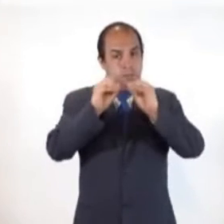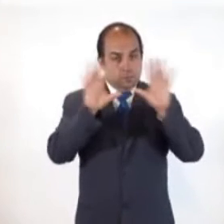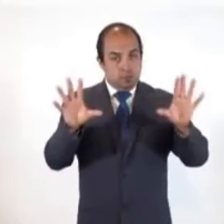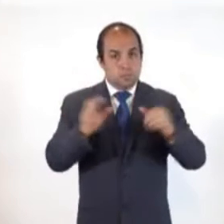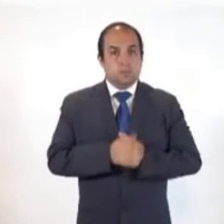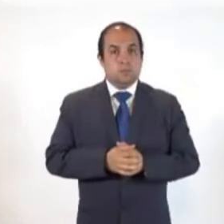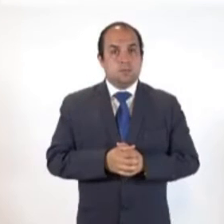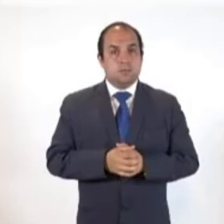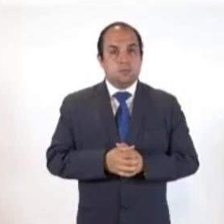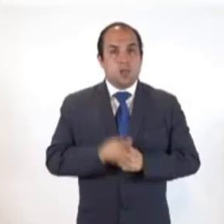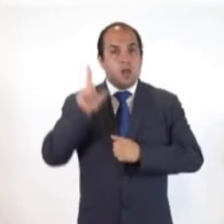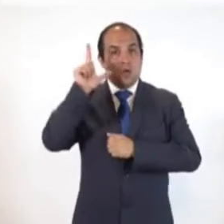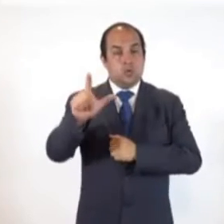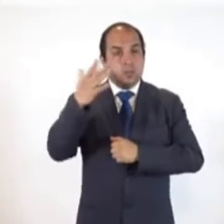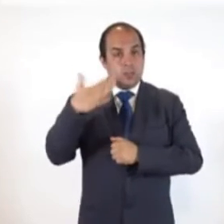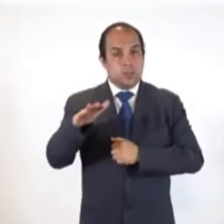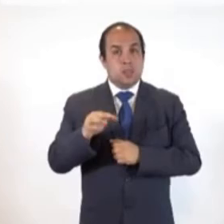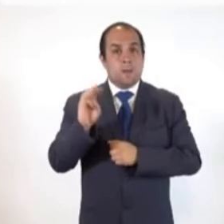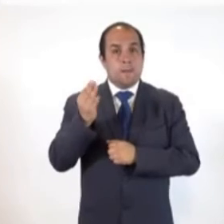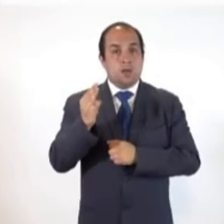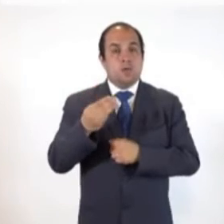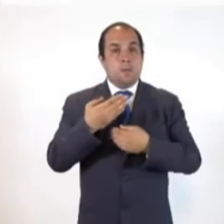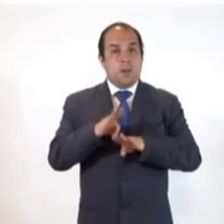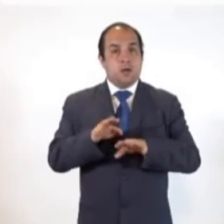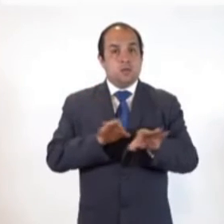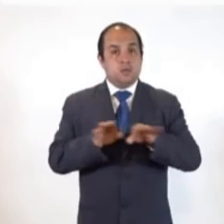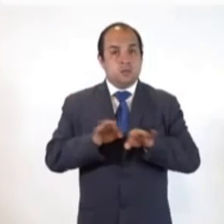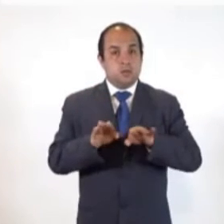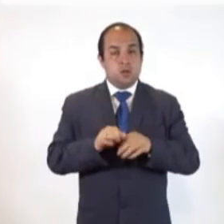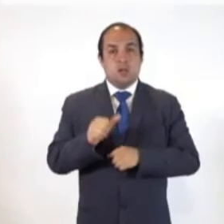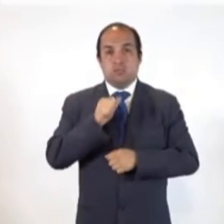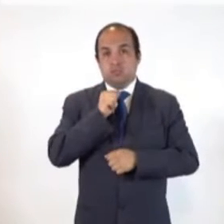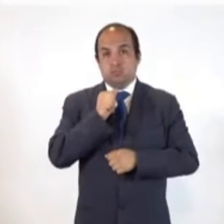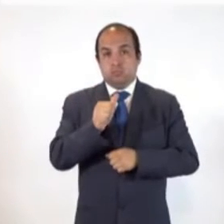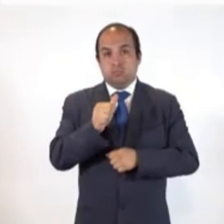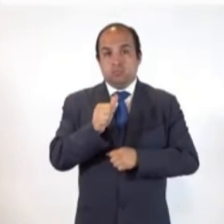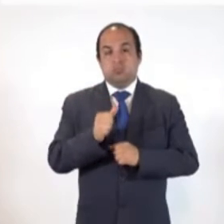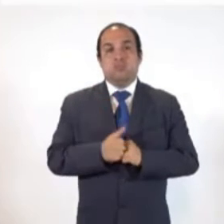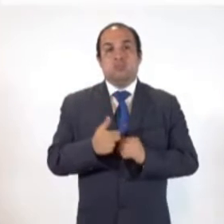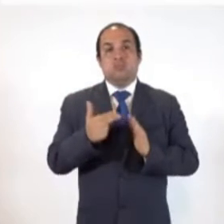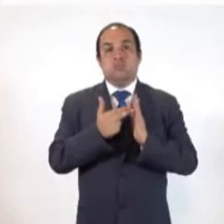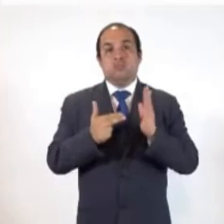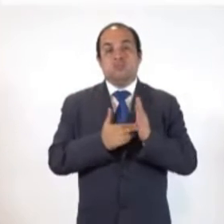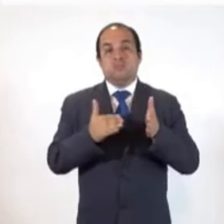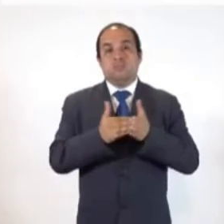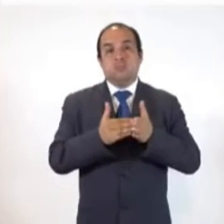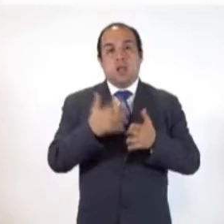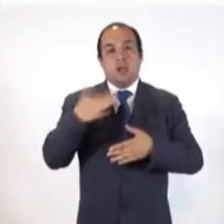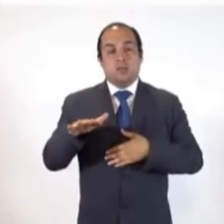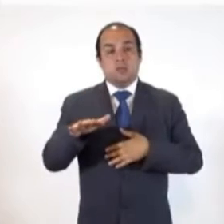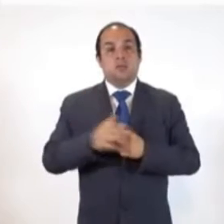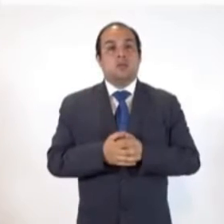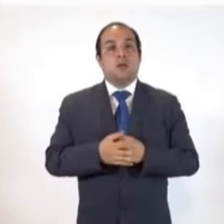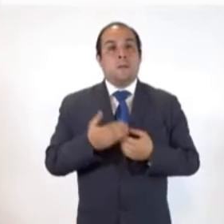¿no? A partir del lunes 10 de mayo, los bancos podrán operar sin ninguna restricción de horario. Actualmente abrían a las 10 de la mañana, podrán